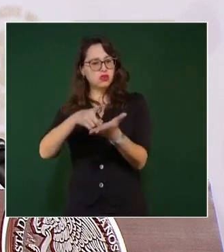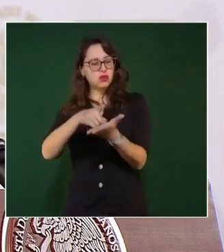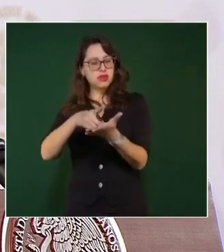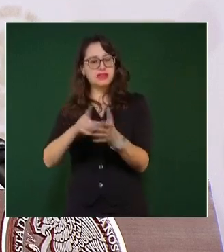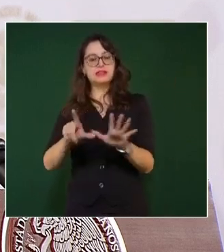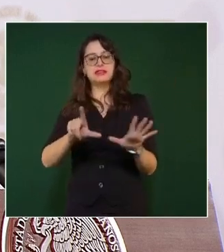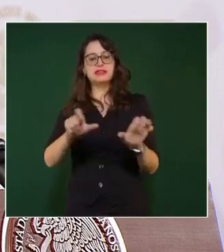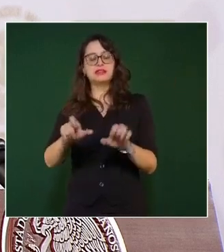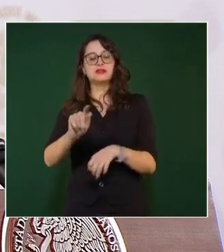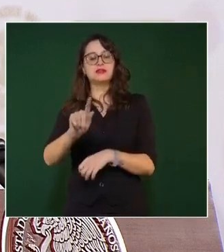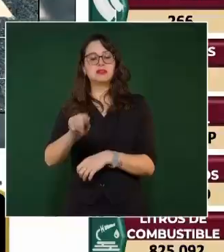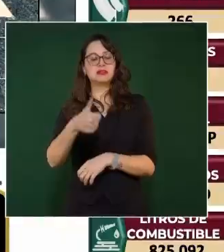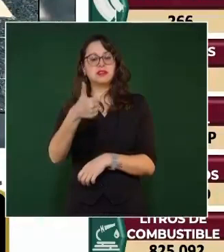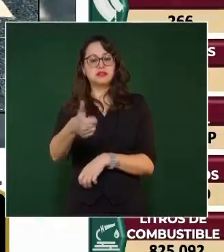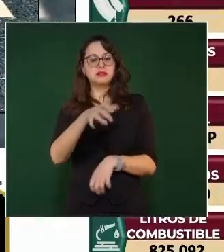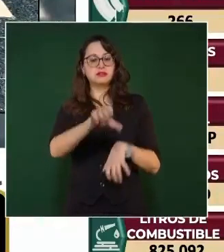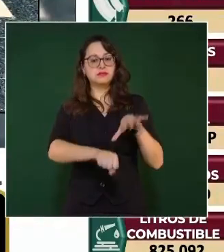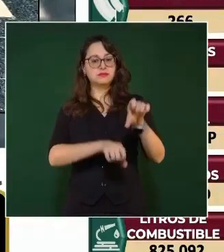766 detenidos,